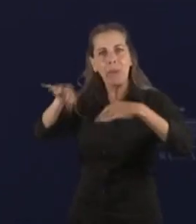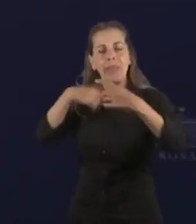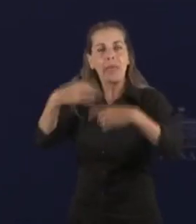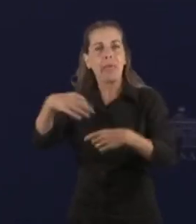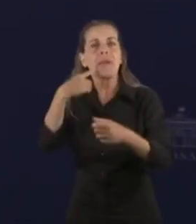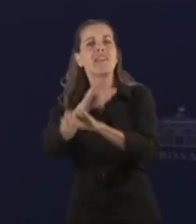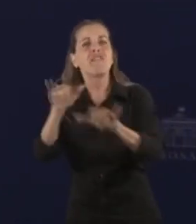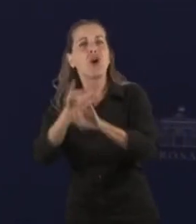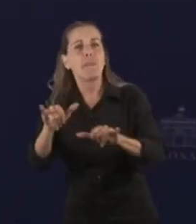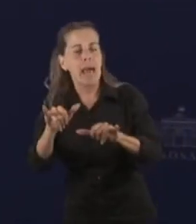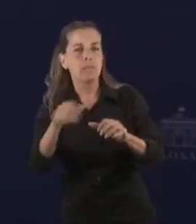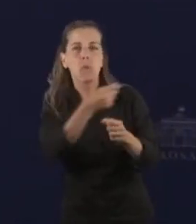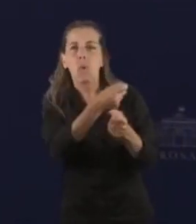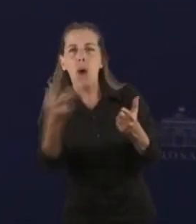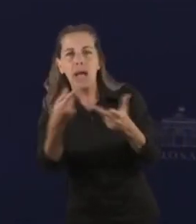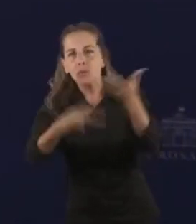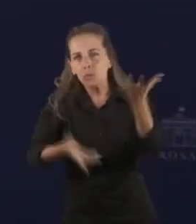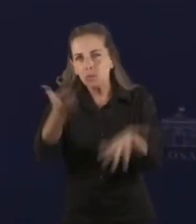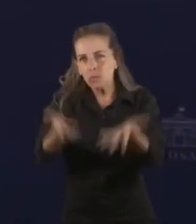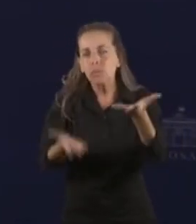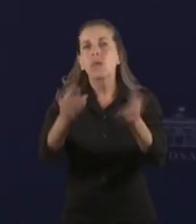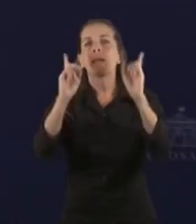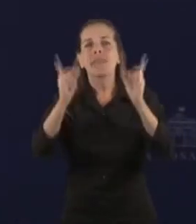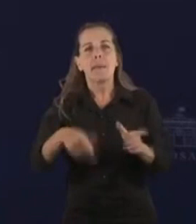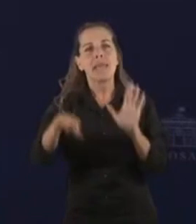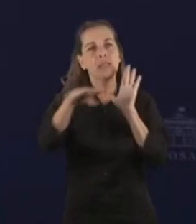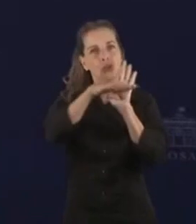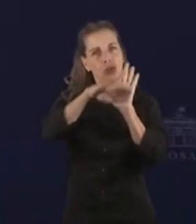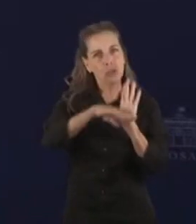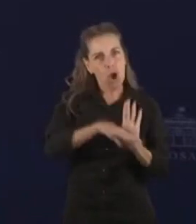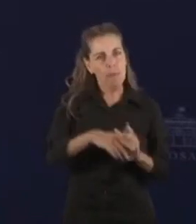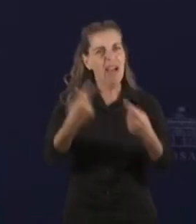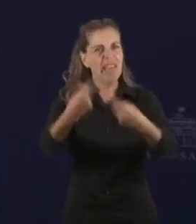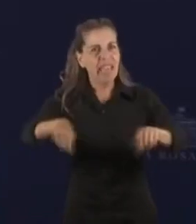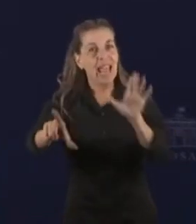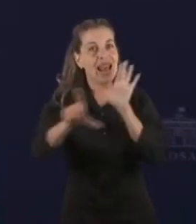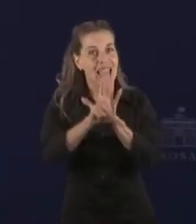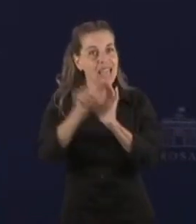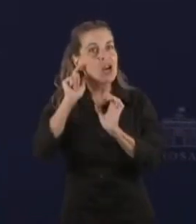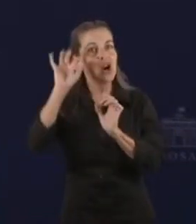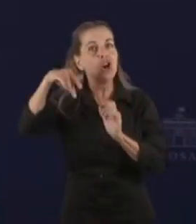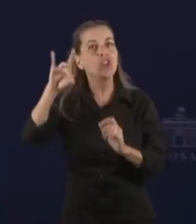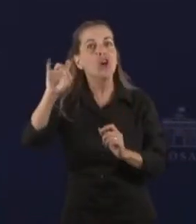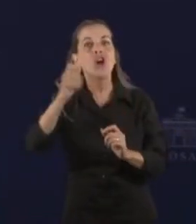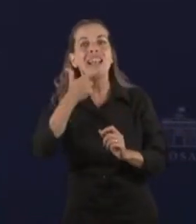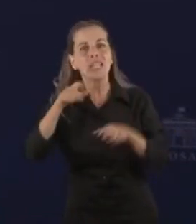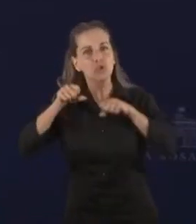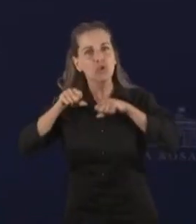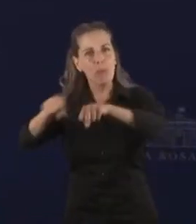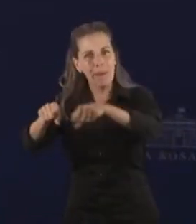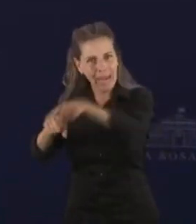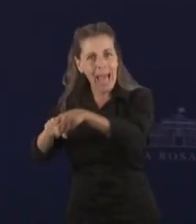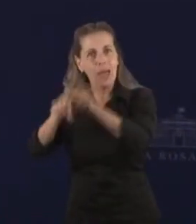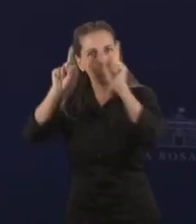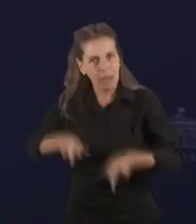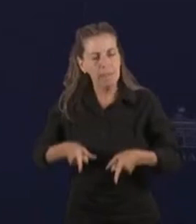bueno se modificaron normas complementarias que tenía la ley de góndolas y de abastecimiento que ya habían sido eliminadas Así que se procedió